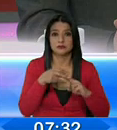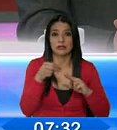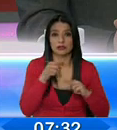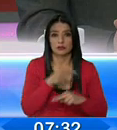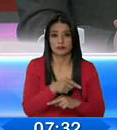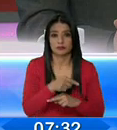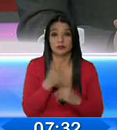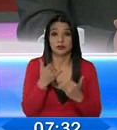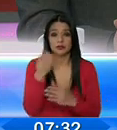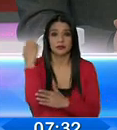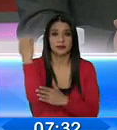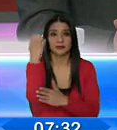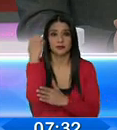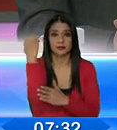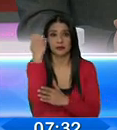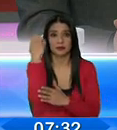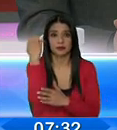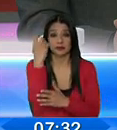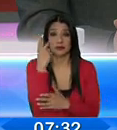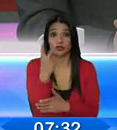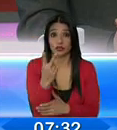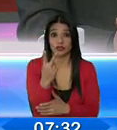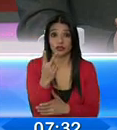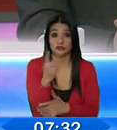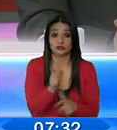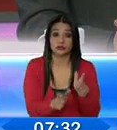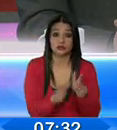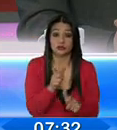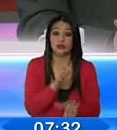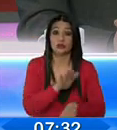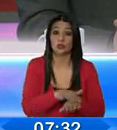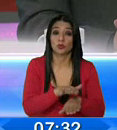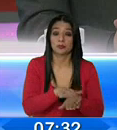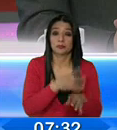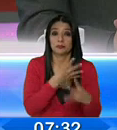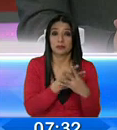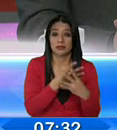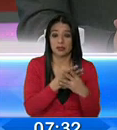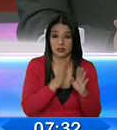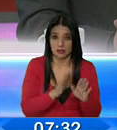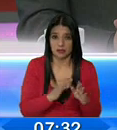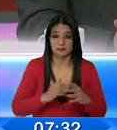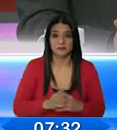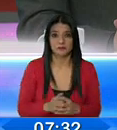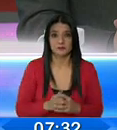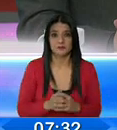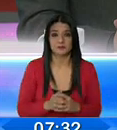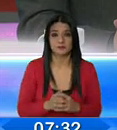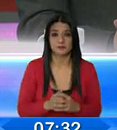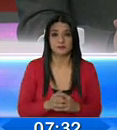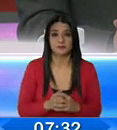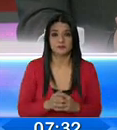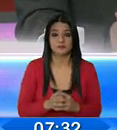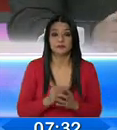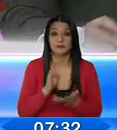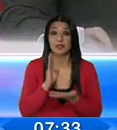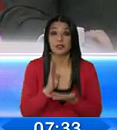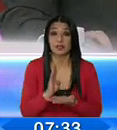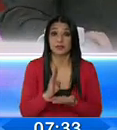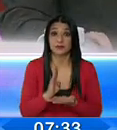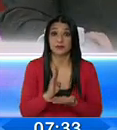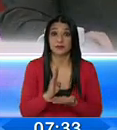de la emergencia, tenemos dos indicios de responsabilidad penal significativos, los que tienen que ver con el IES,